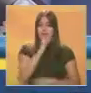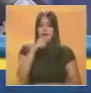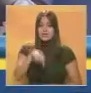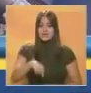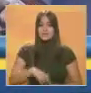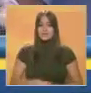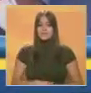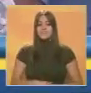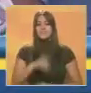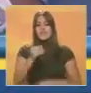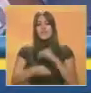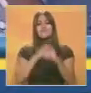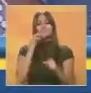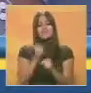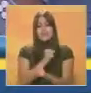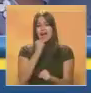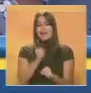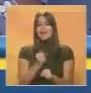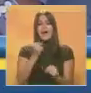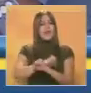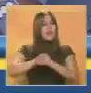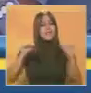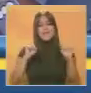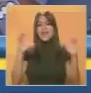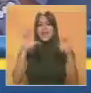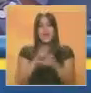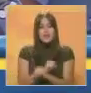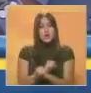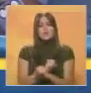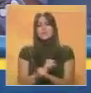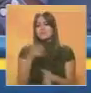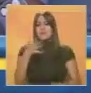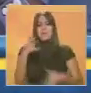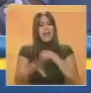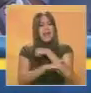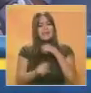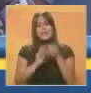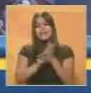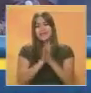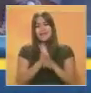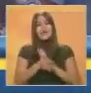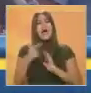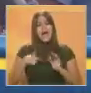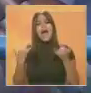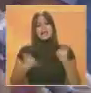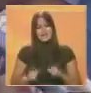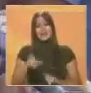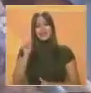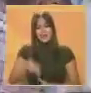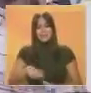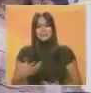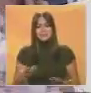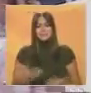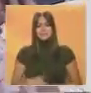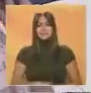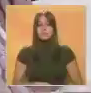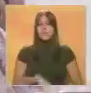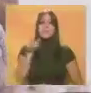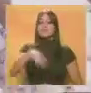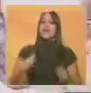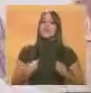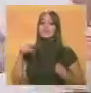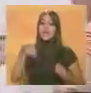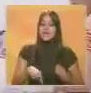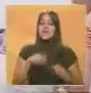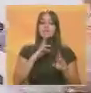hagan un operativo de día y de noche, que acaben con la delincuencia, porque uno tiene hijos también. Los vecinos de la